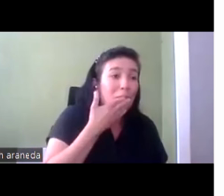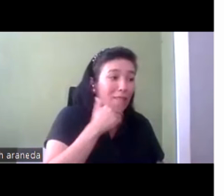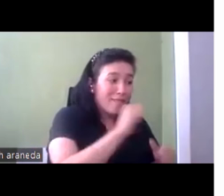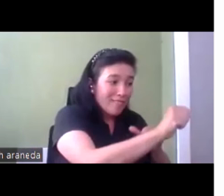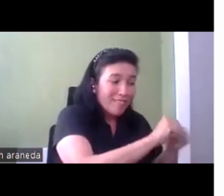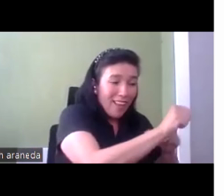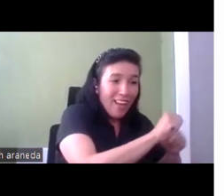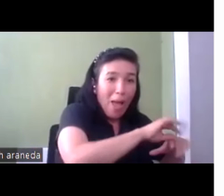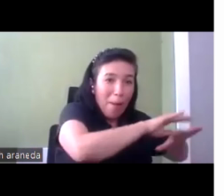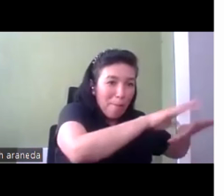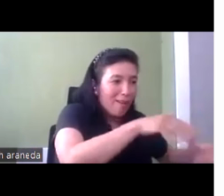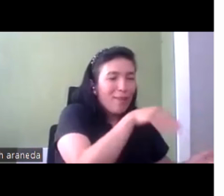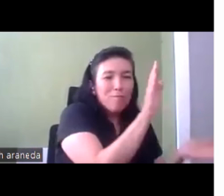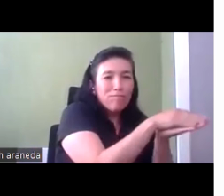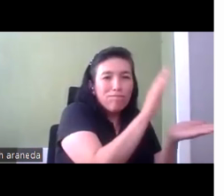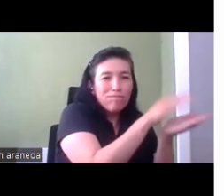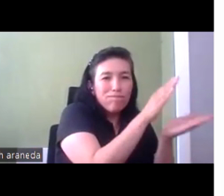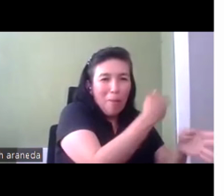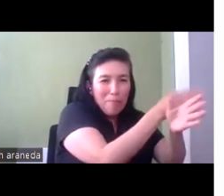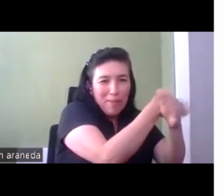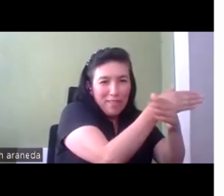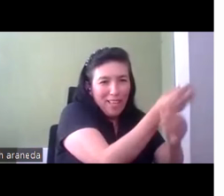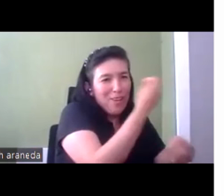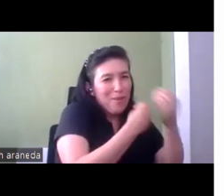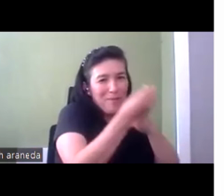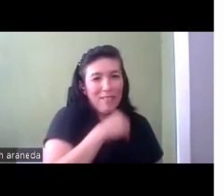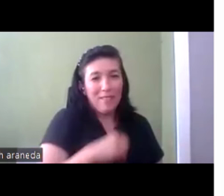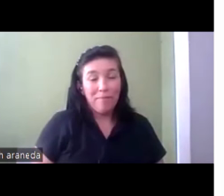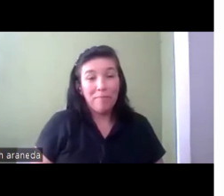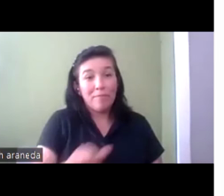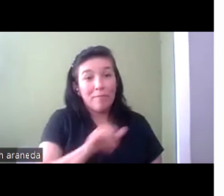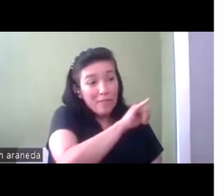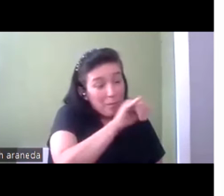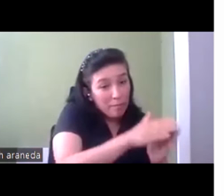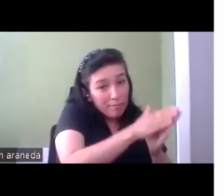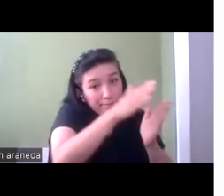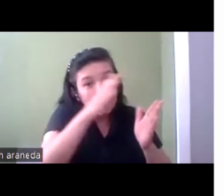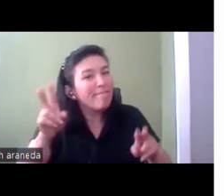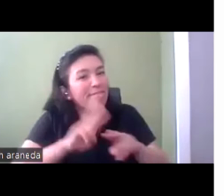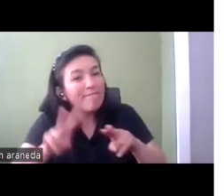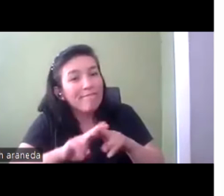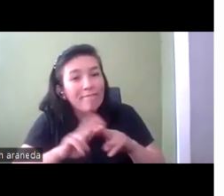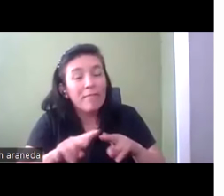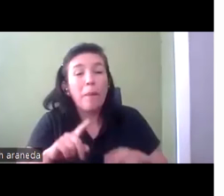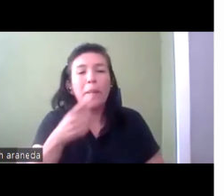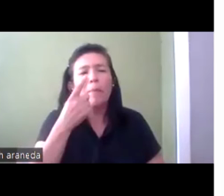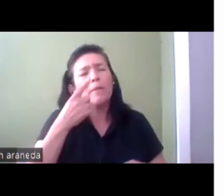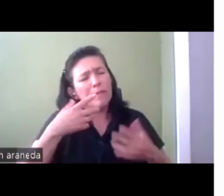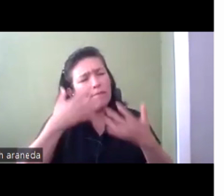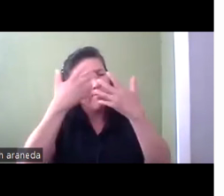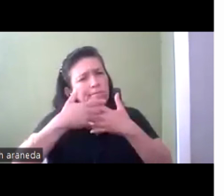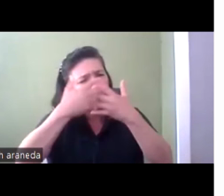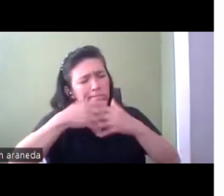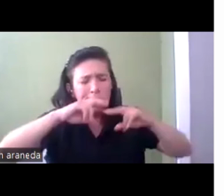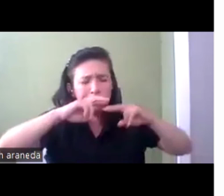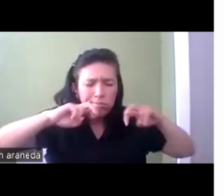costero. Bueno, lo que nosotros ejecutamos posterior a esta etapa, que si bien son análisis no tan